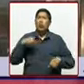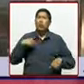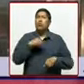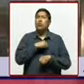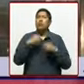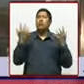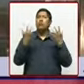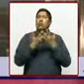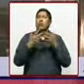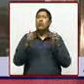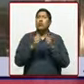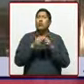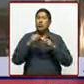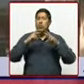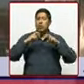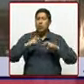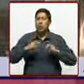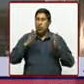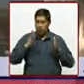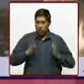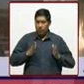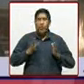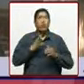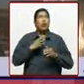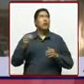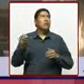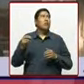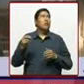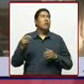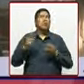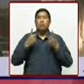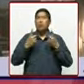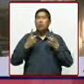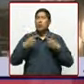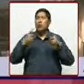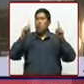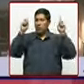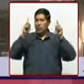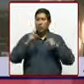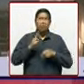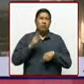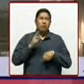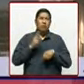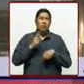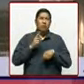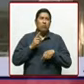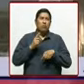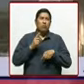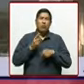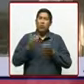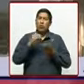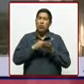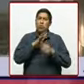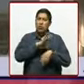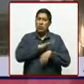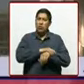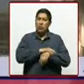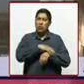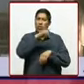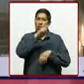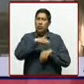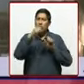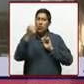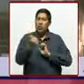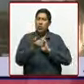podido coordinar con el investigador asignado a ese caso y lograr la segunda aprehensión, puesto que él mismo tendría que